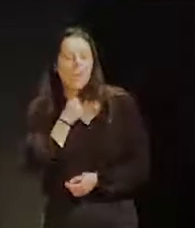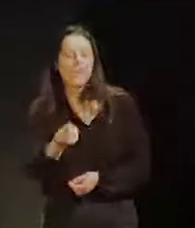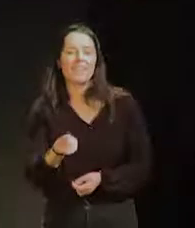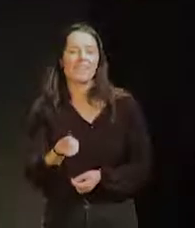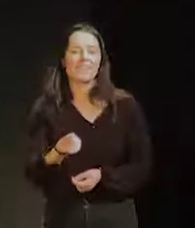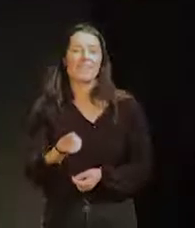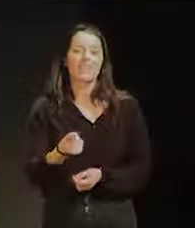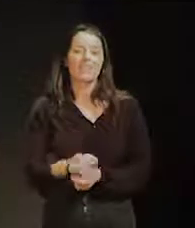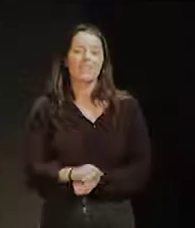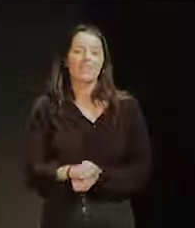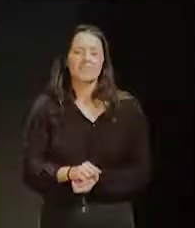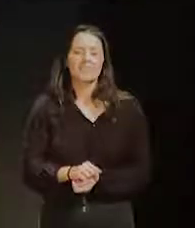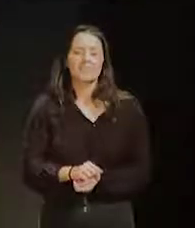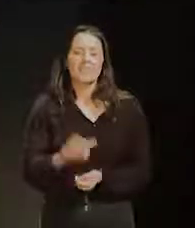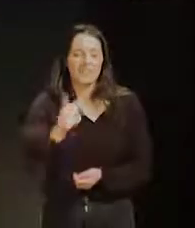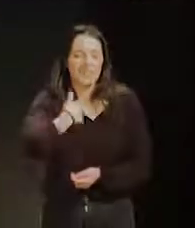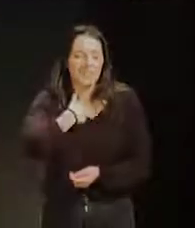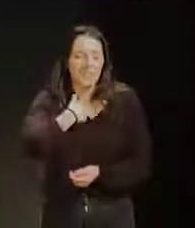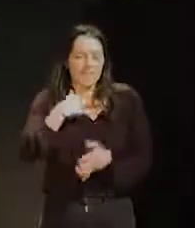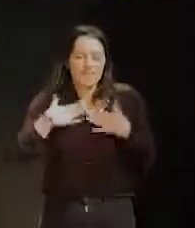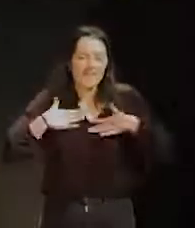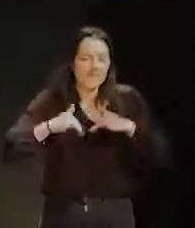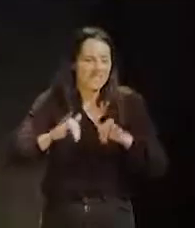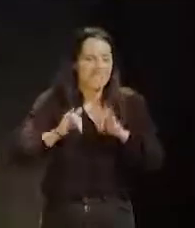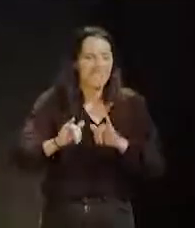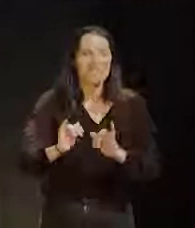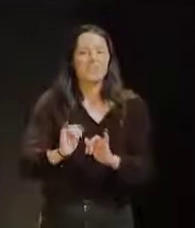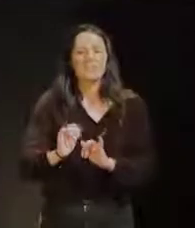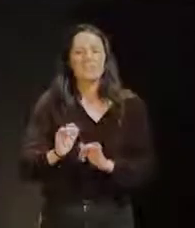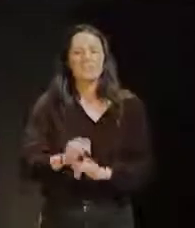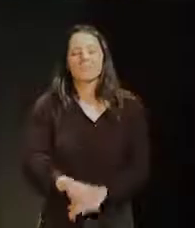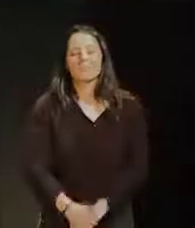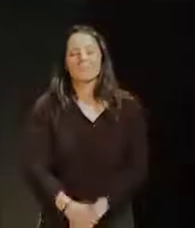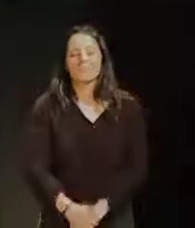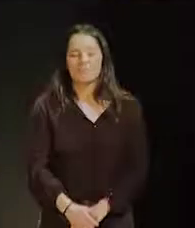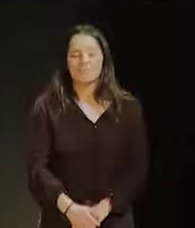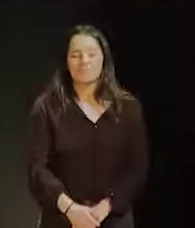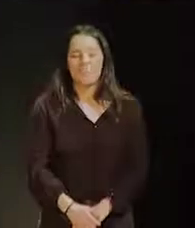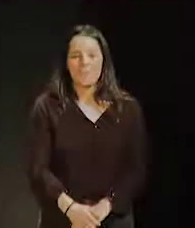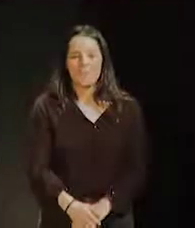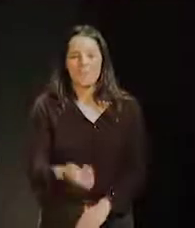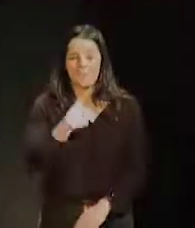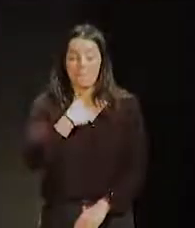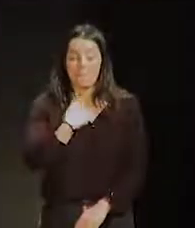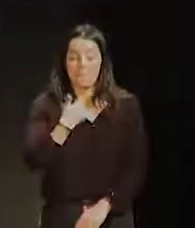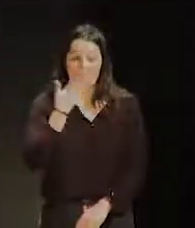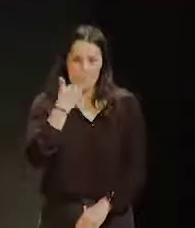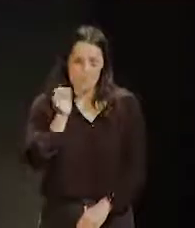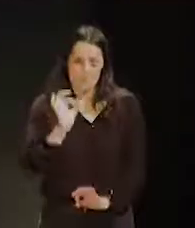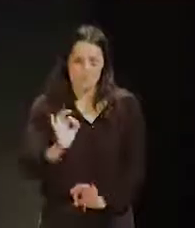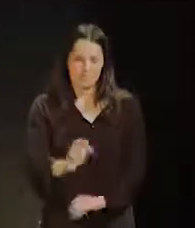Yo disfruto. O Anillos de Oro, a mí